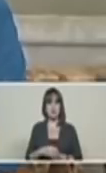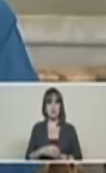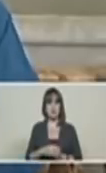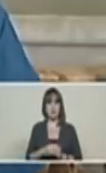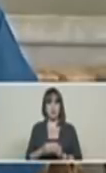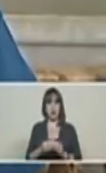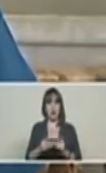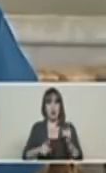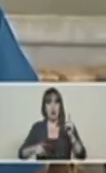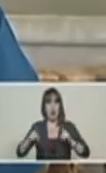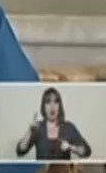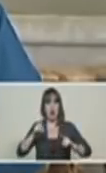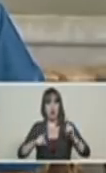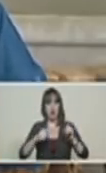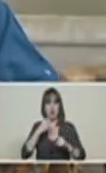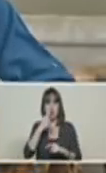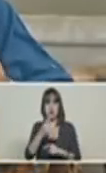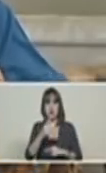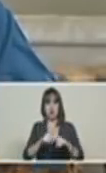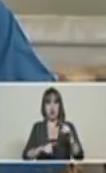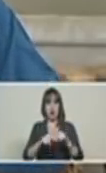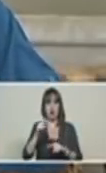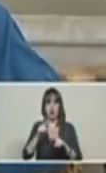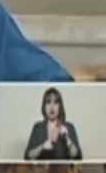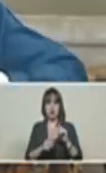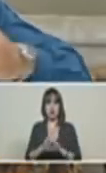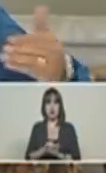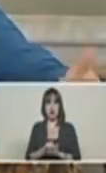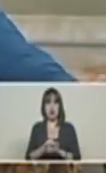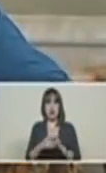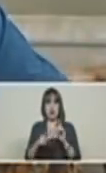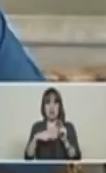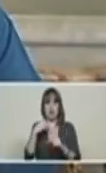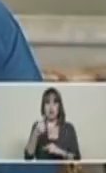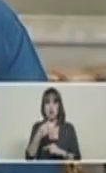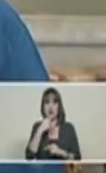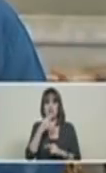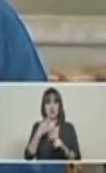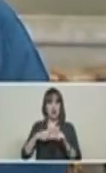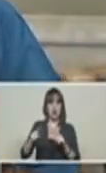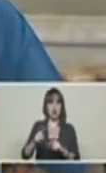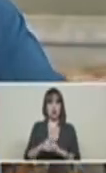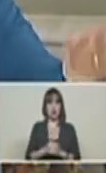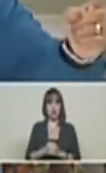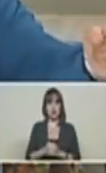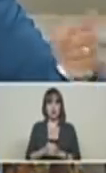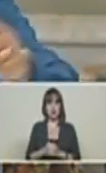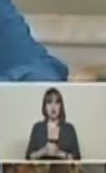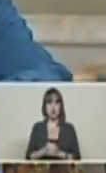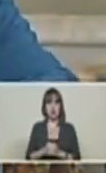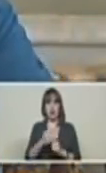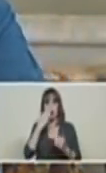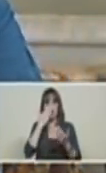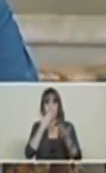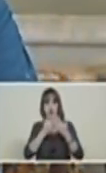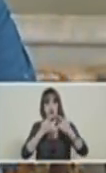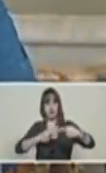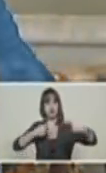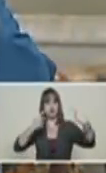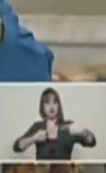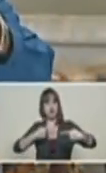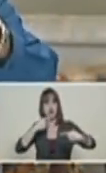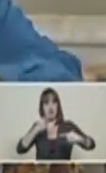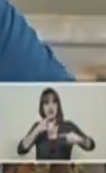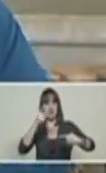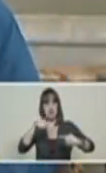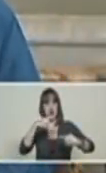una cosa y vienen los supermercados y dicen otra. Cara a cara, siéntese. Usted me cumple y